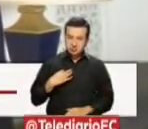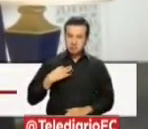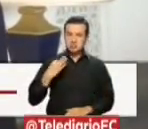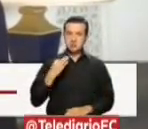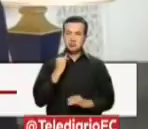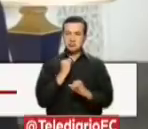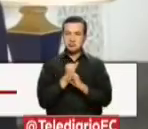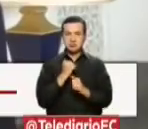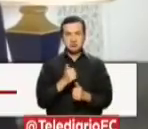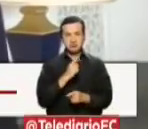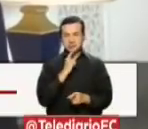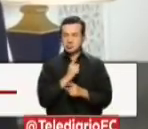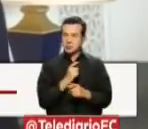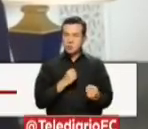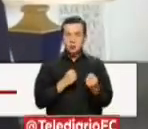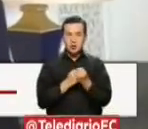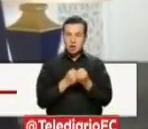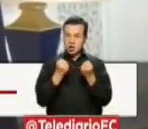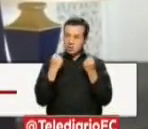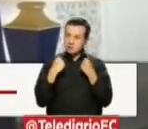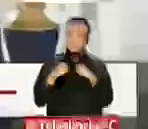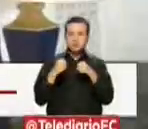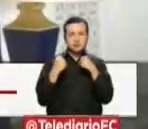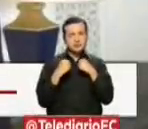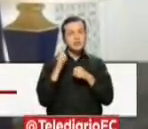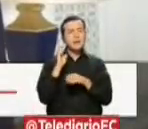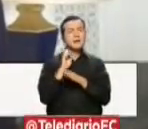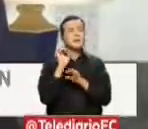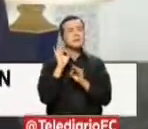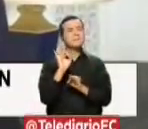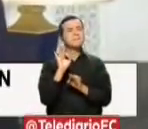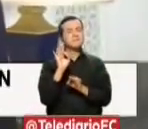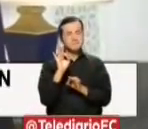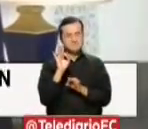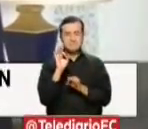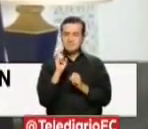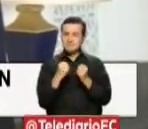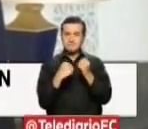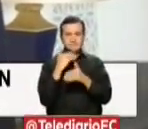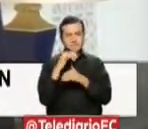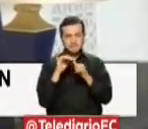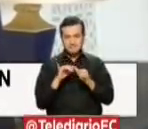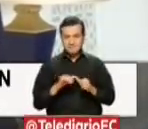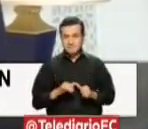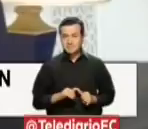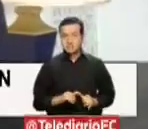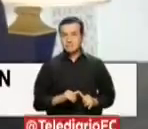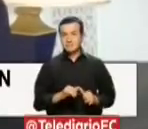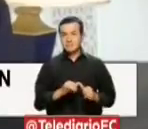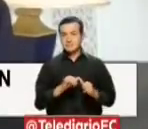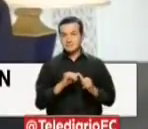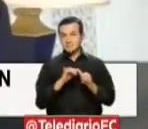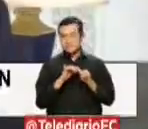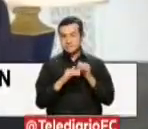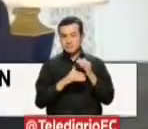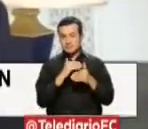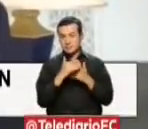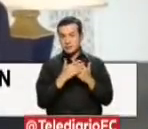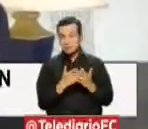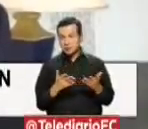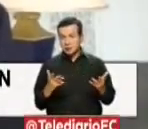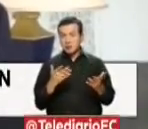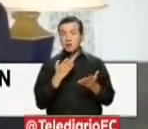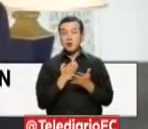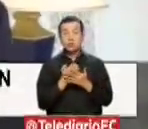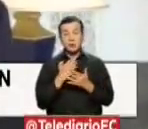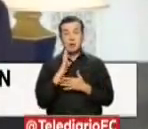de la institución para apoyar los esfuerzos del Ecuador para continuar este camino hacia una